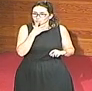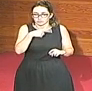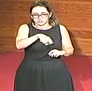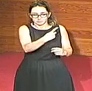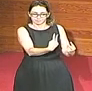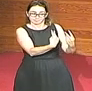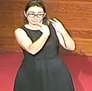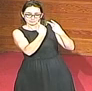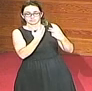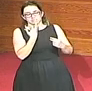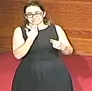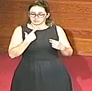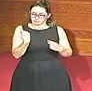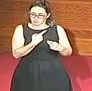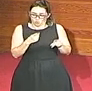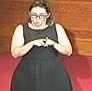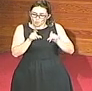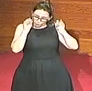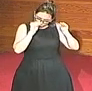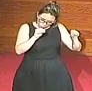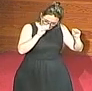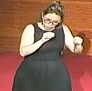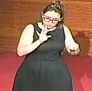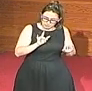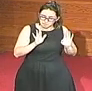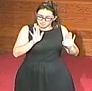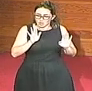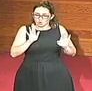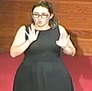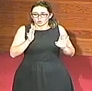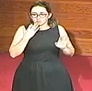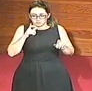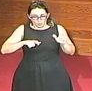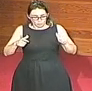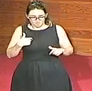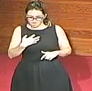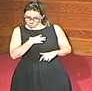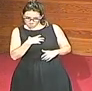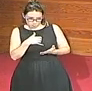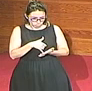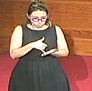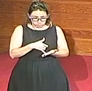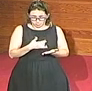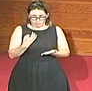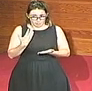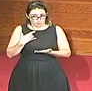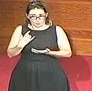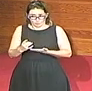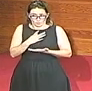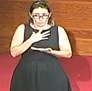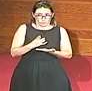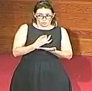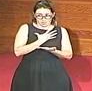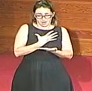de formación, pero al mismo tiempo descartar los que no estemos a la altura. Y descartar el ruido y las